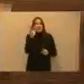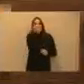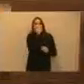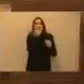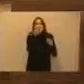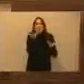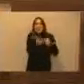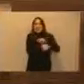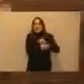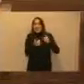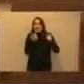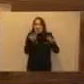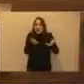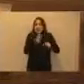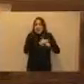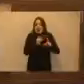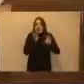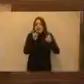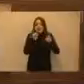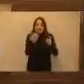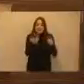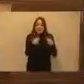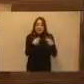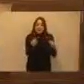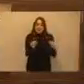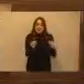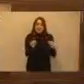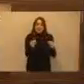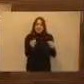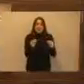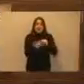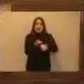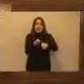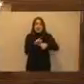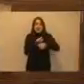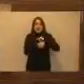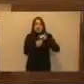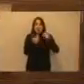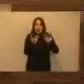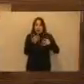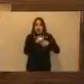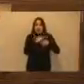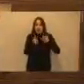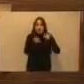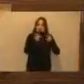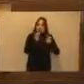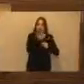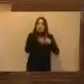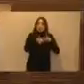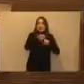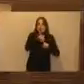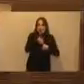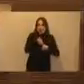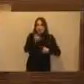van a implementar para... Señoría, vaya concluyendo. Medidas van a implementar para controlar, solucionar posibles casos de incompatibilidades de